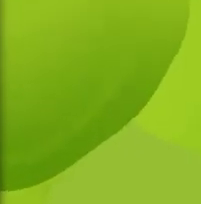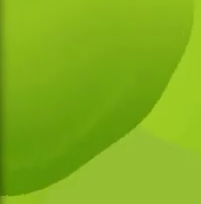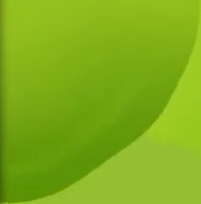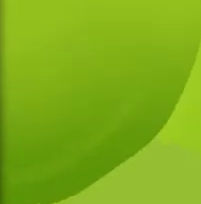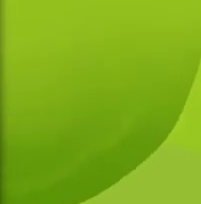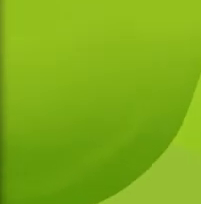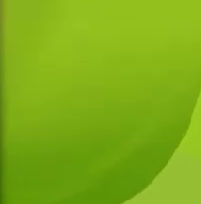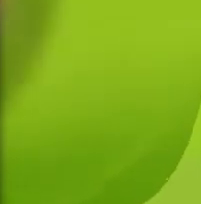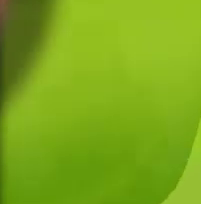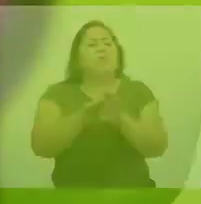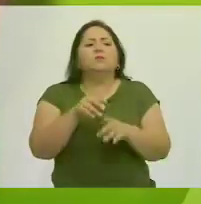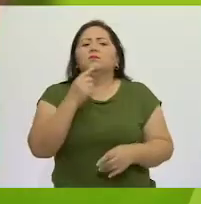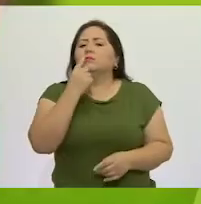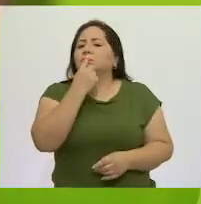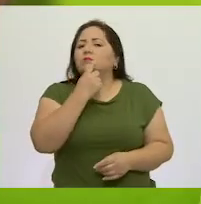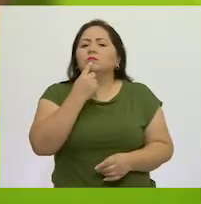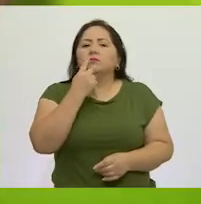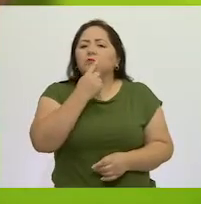¿Cómo es su boca?